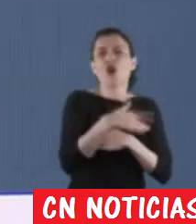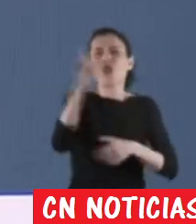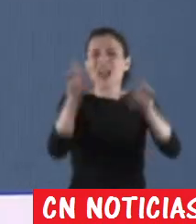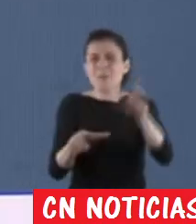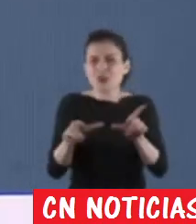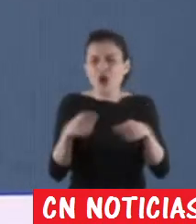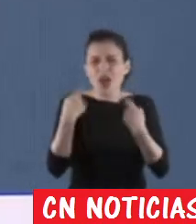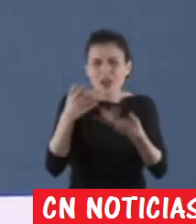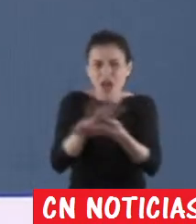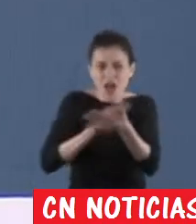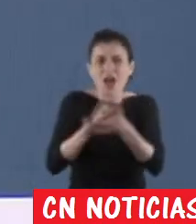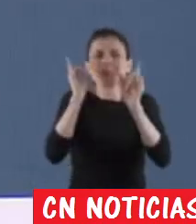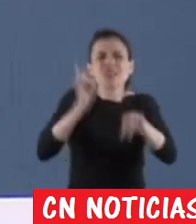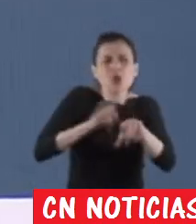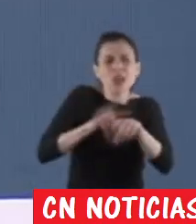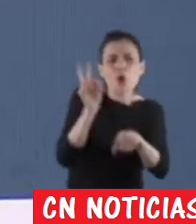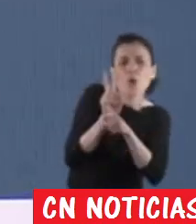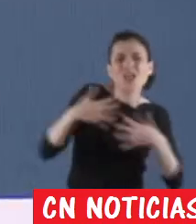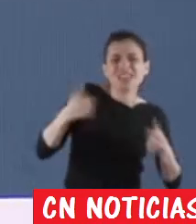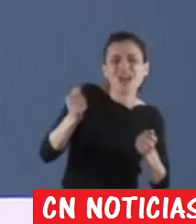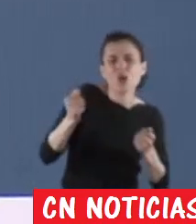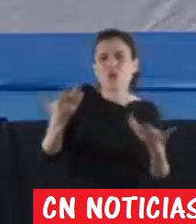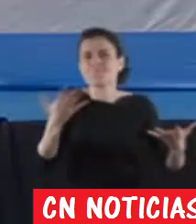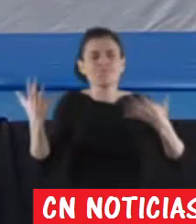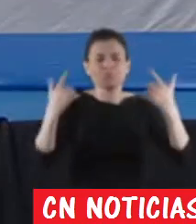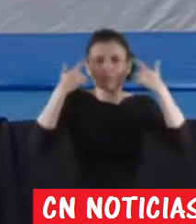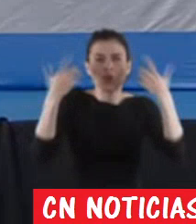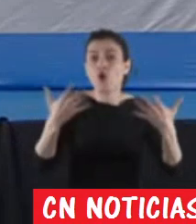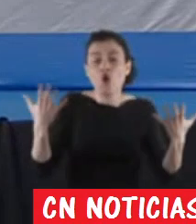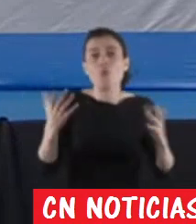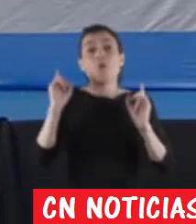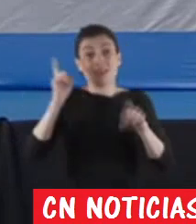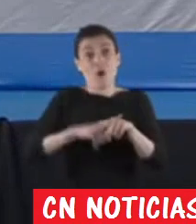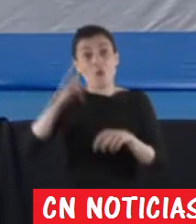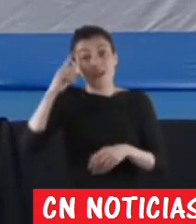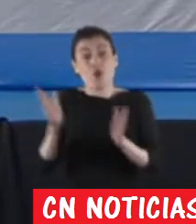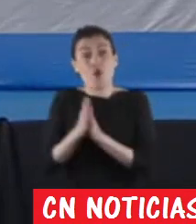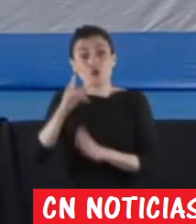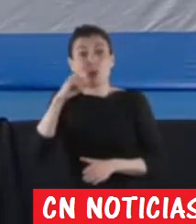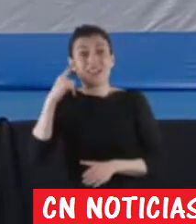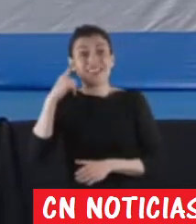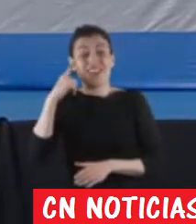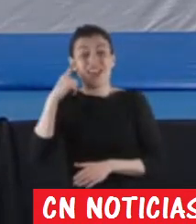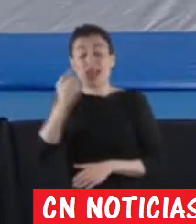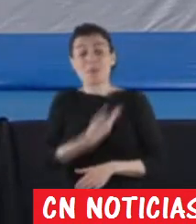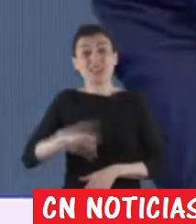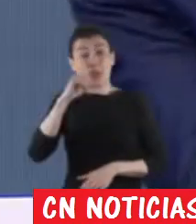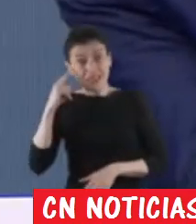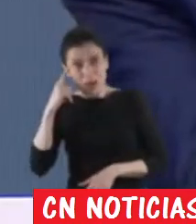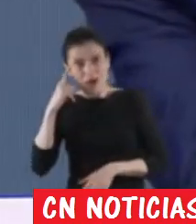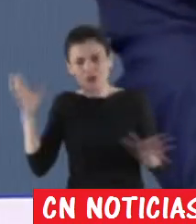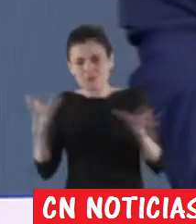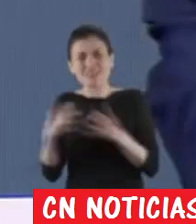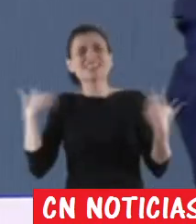salud de los y las bonaerenses, de los y las argentinas? Fue ahí que junto con Alberto, en el Salón Dorado